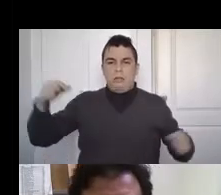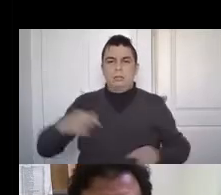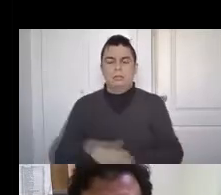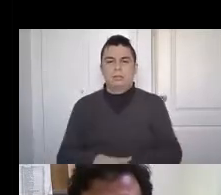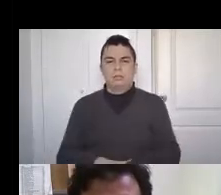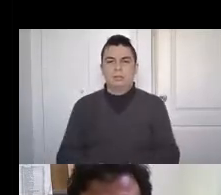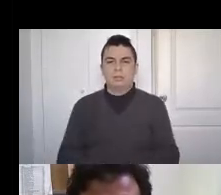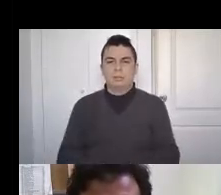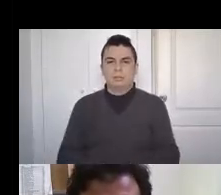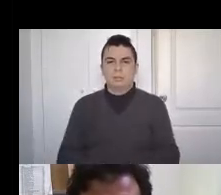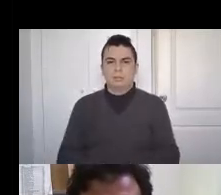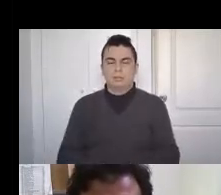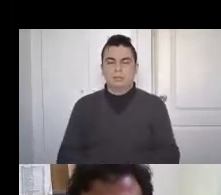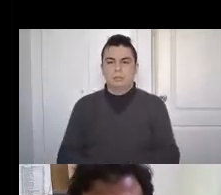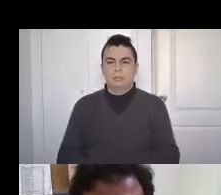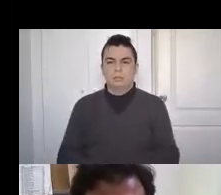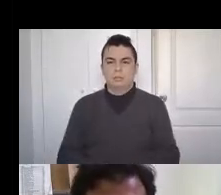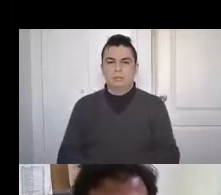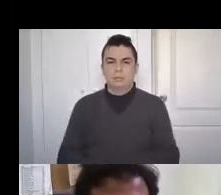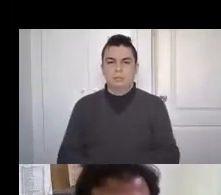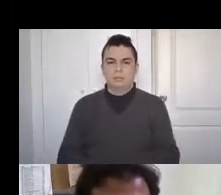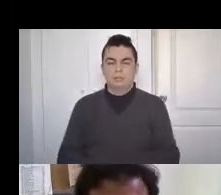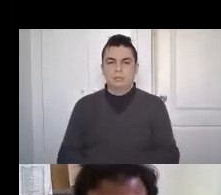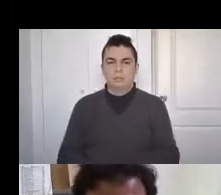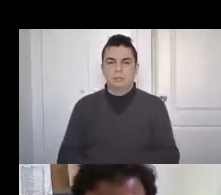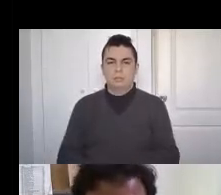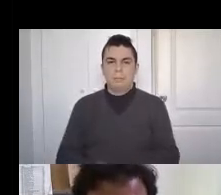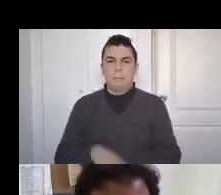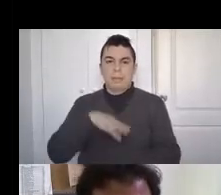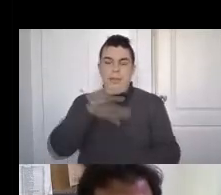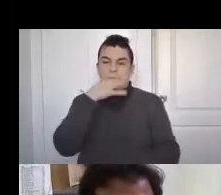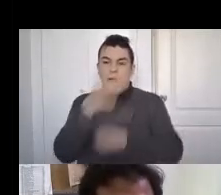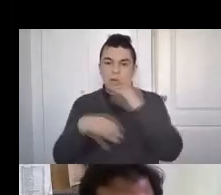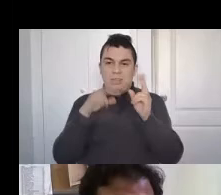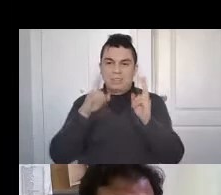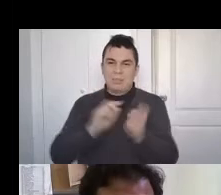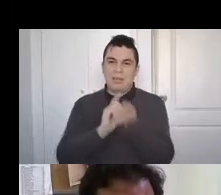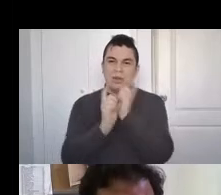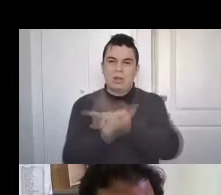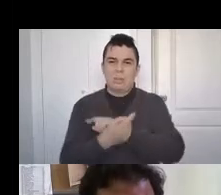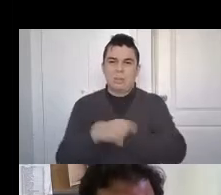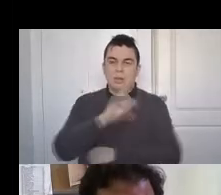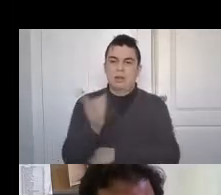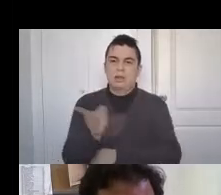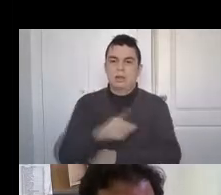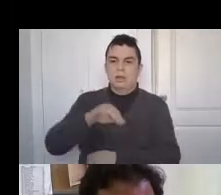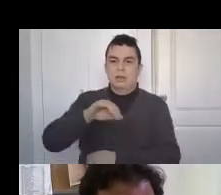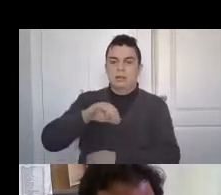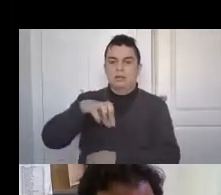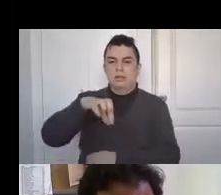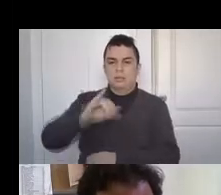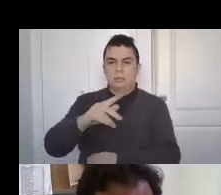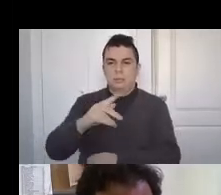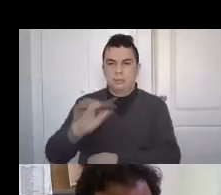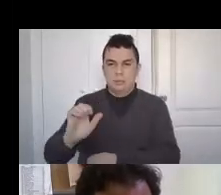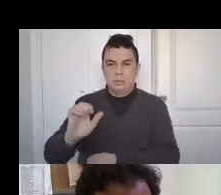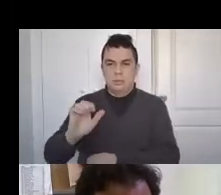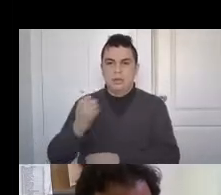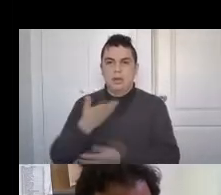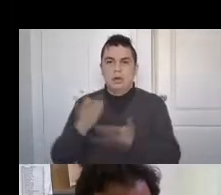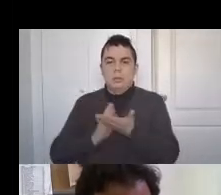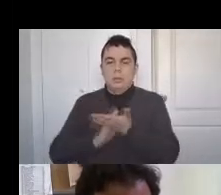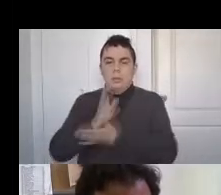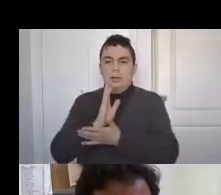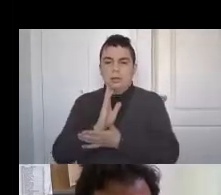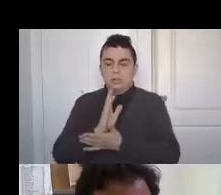Entonces, para hablar un poquito de los cambios en Spike, ¿cierto? Yo les comenté que la pandemia parte con este linaje